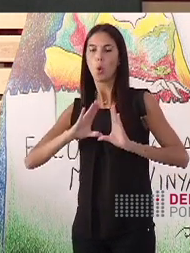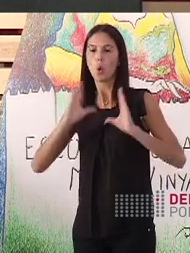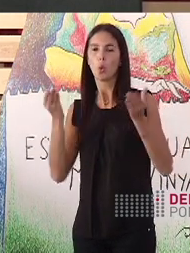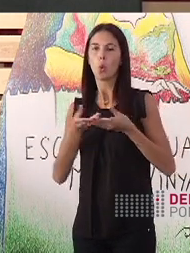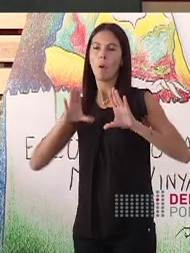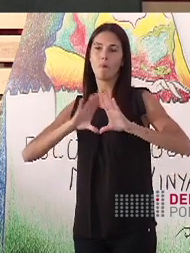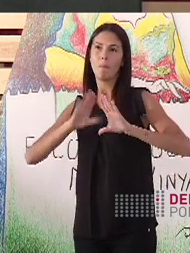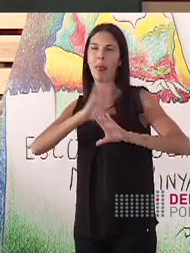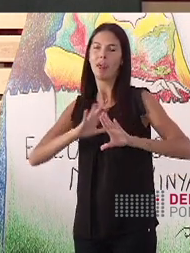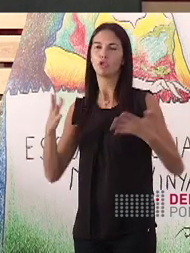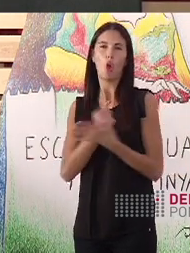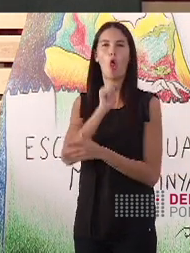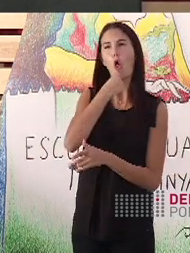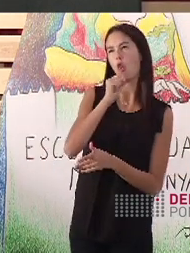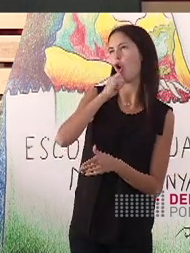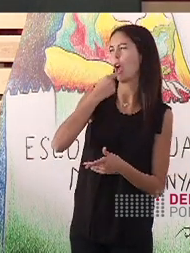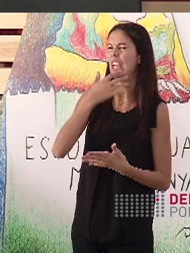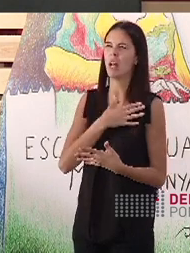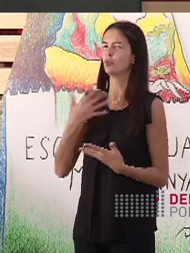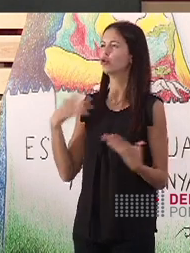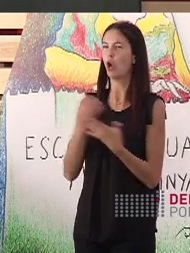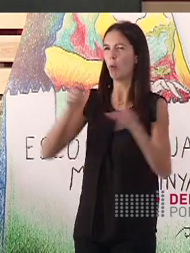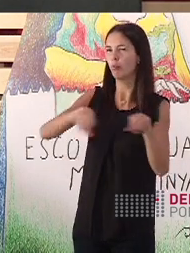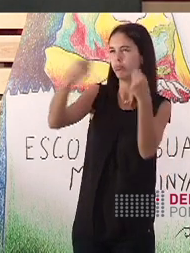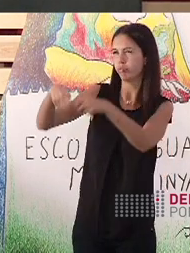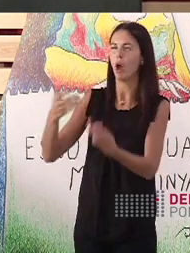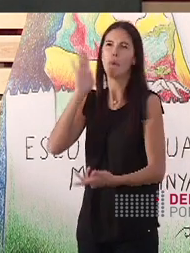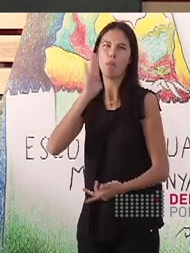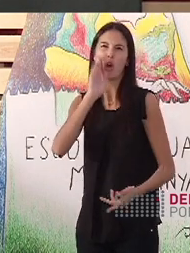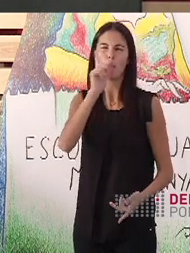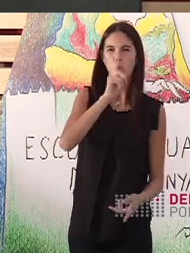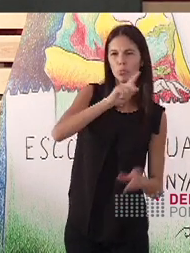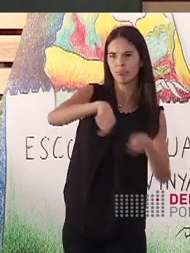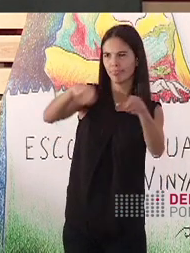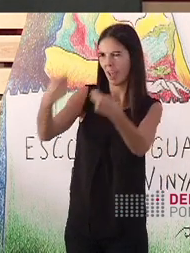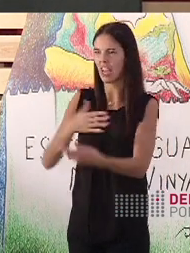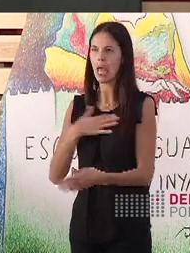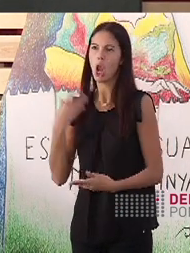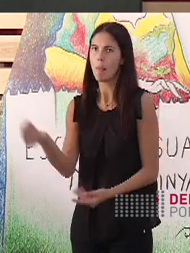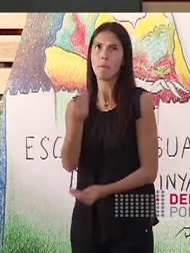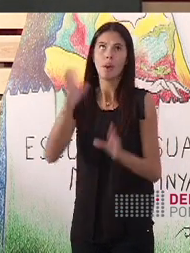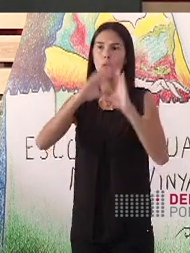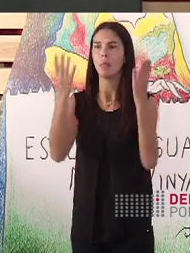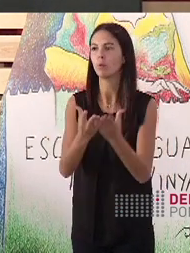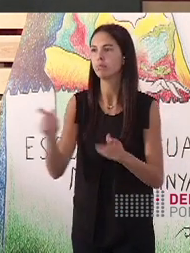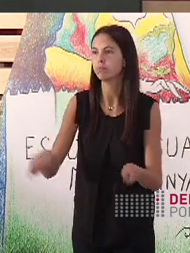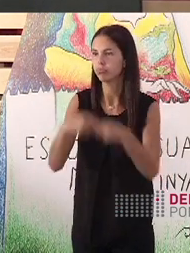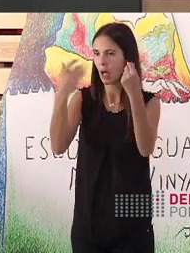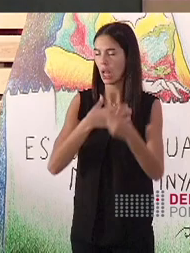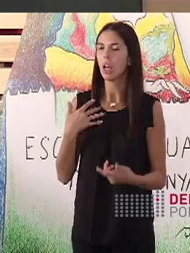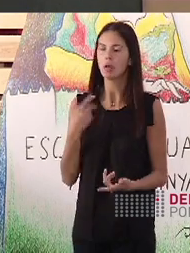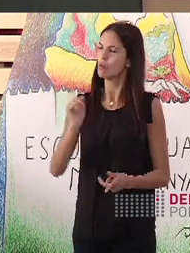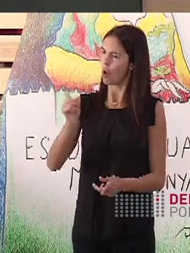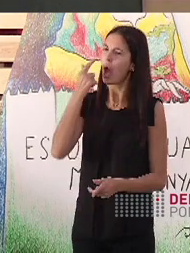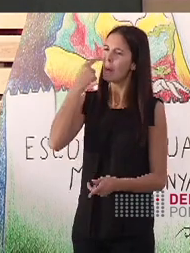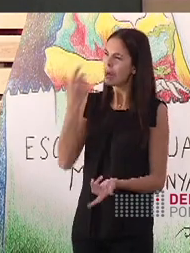lo odiamos todo y estamos en contra de todo y queremos cargárnoslo todo lo mejor del mundo, el porno, las putas, ¿no? Todo. Pues no, vamos a escucharlas a ellas,